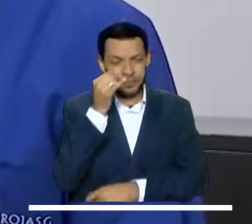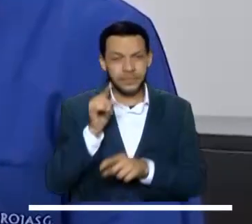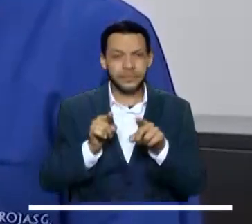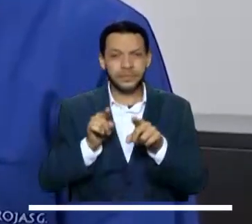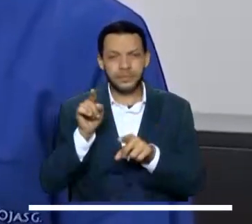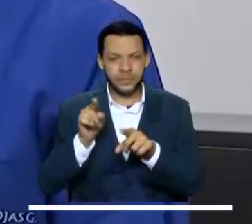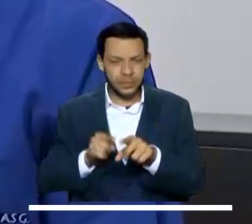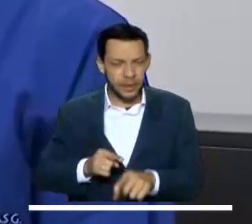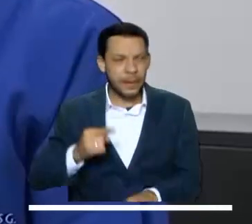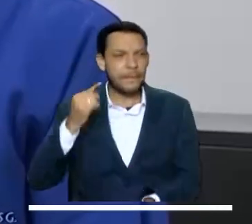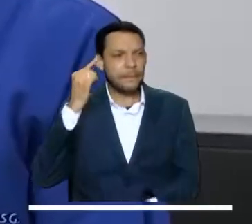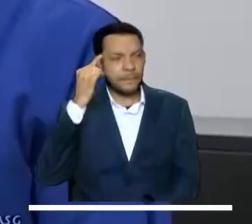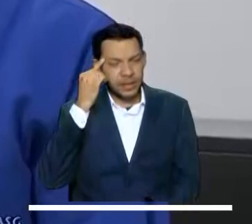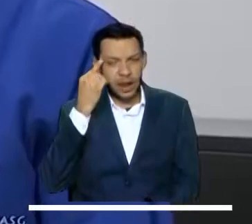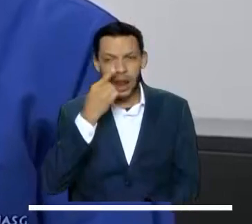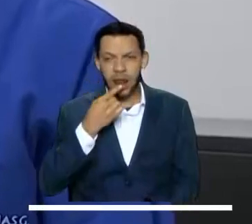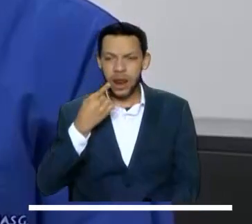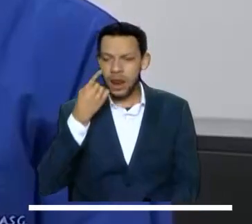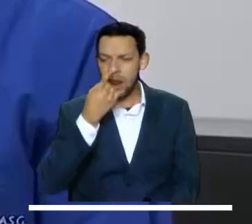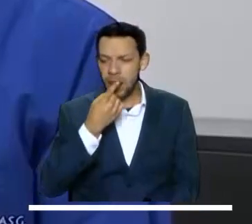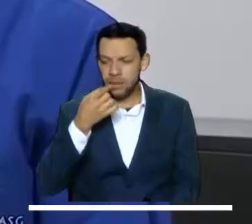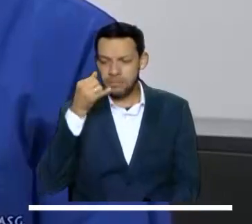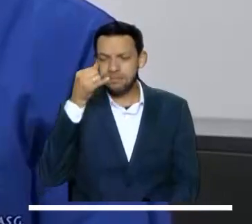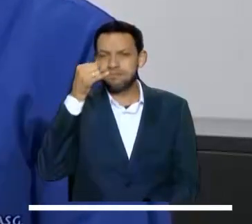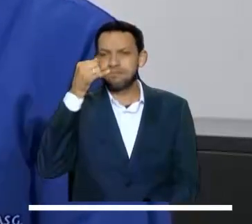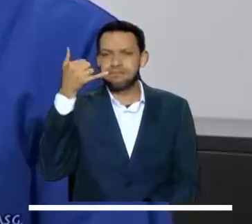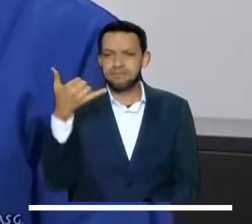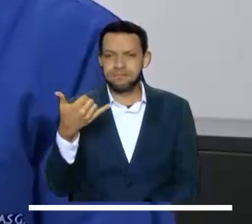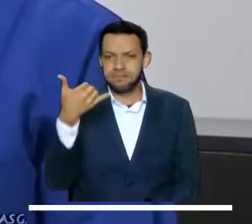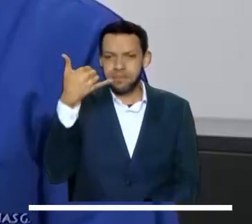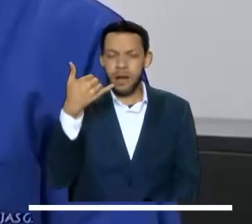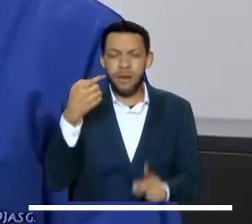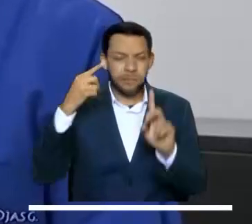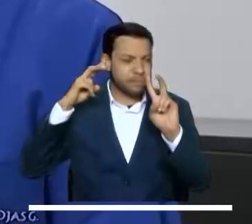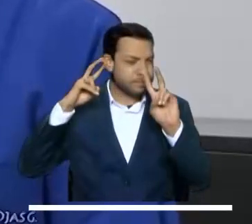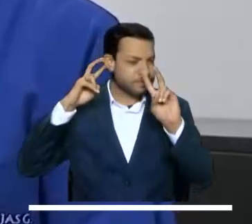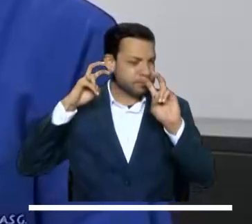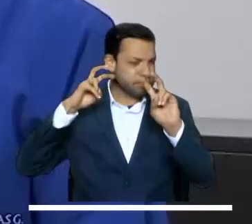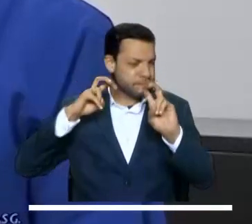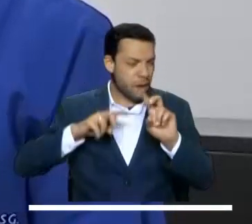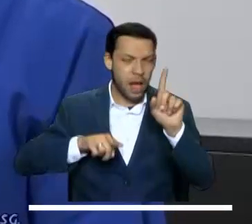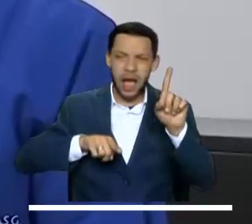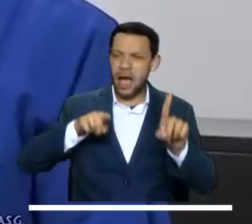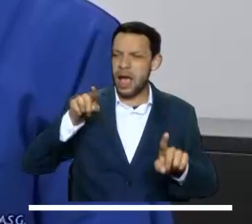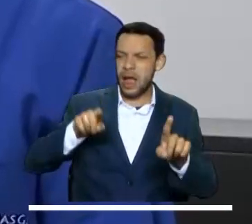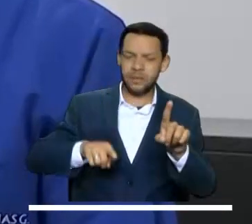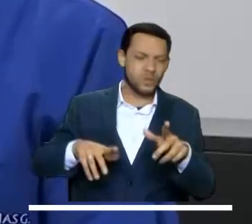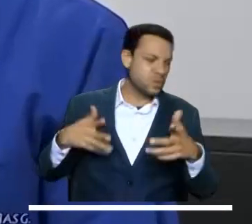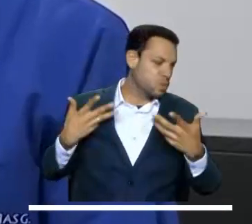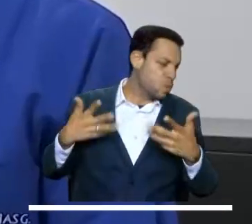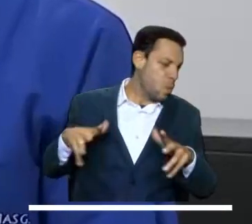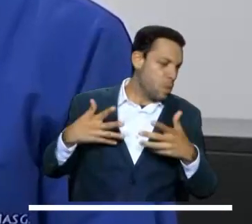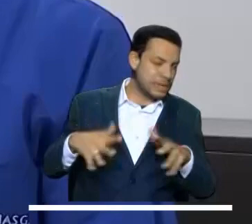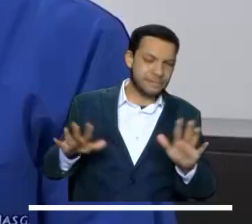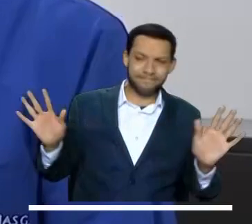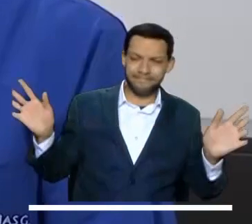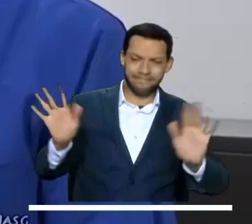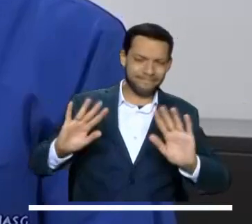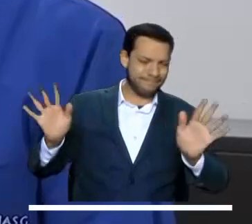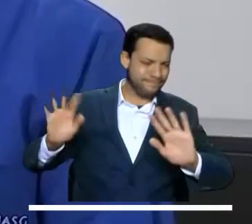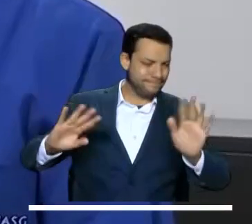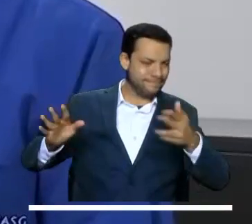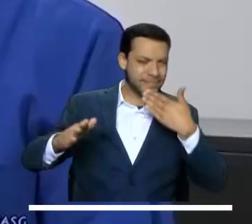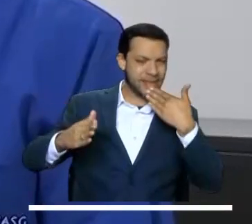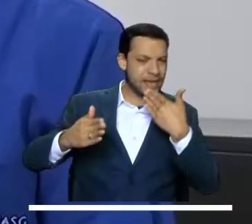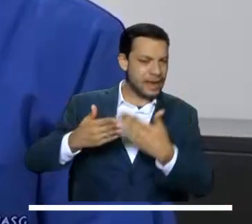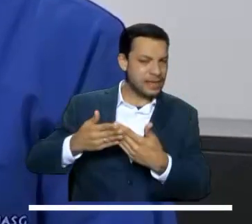por acá y que me maltraten o que me hagan un diagnóstico. Y muchas personas le están sacando el cuerpo a este tipo de exámenes.